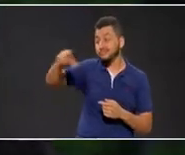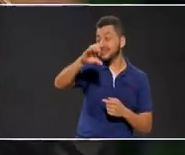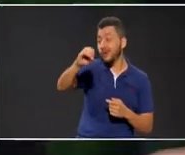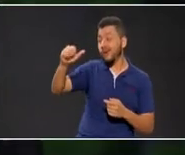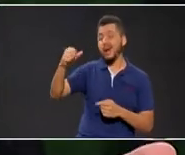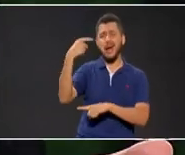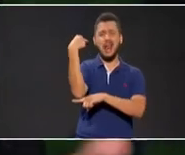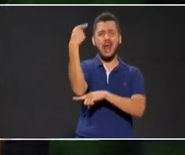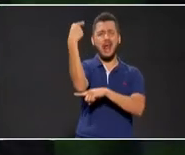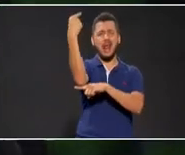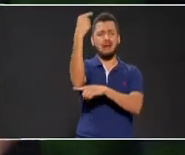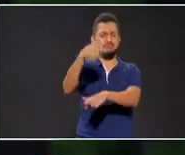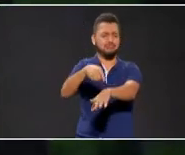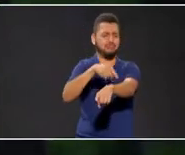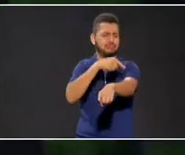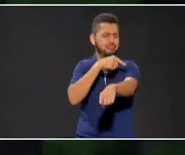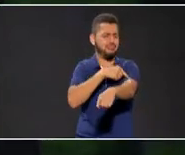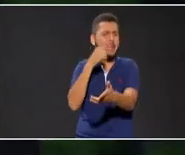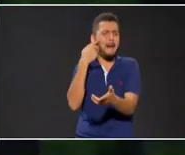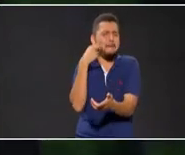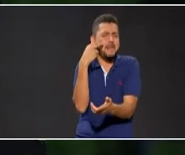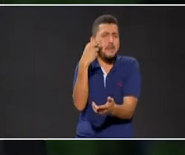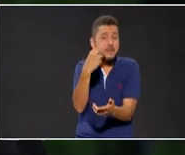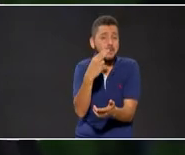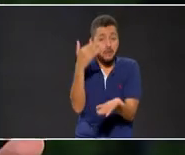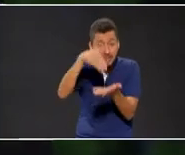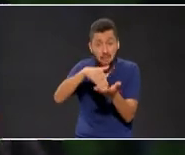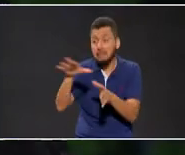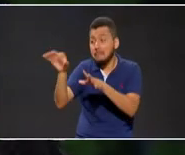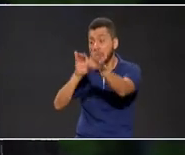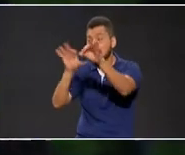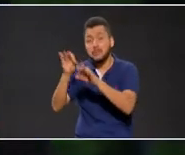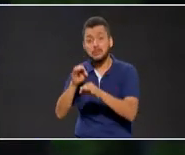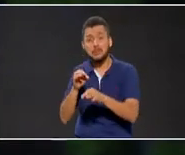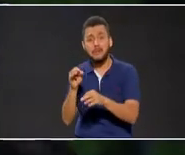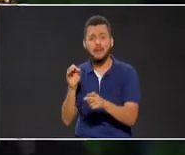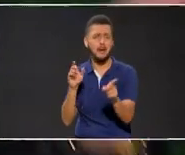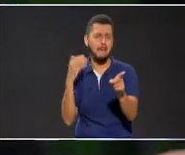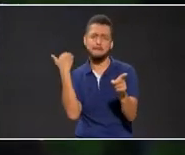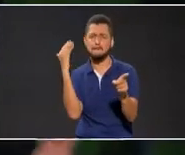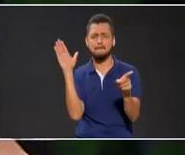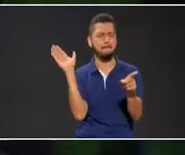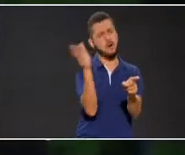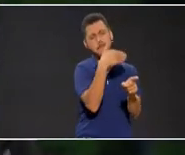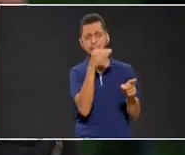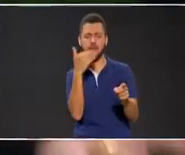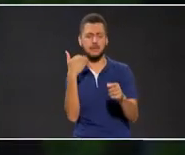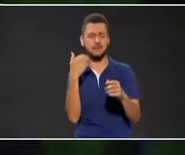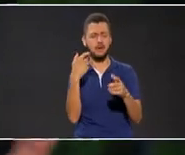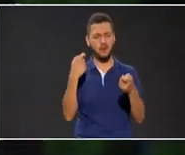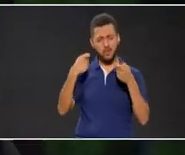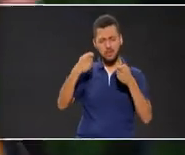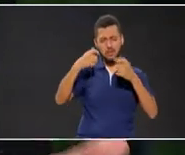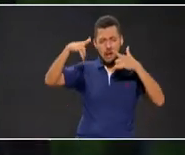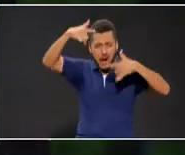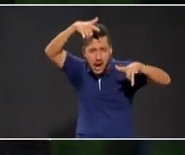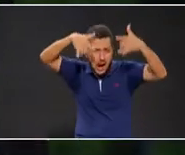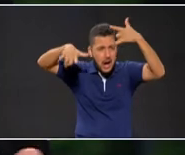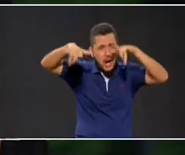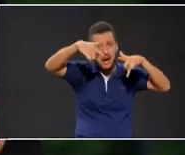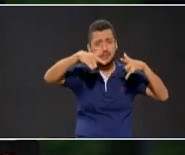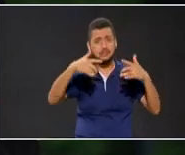usted ya los conocen vamos a caer en un cuento nos dan y nos dan bofetadas la derecha a la izquierda los que se aparecen y no